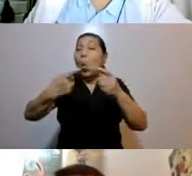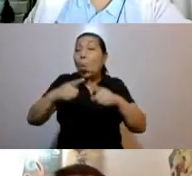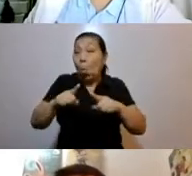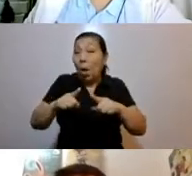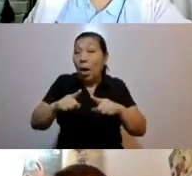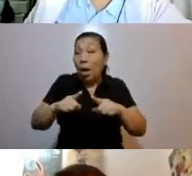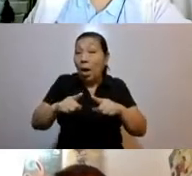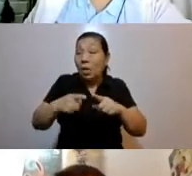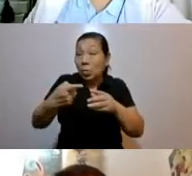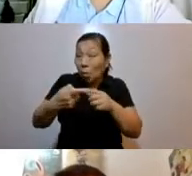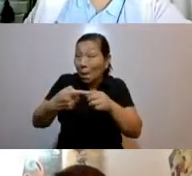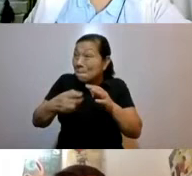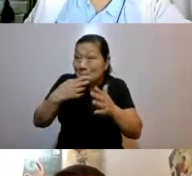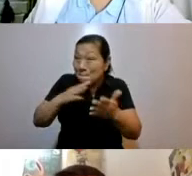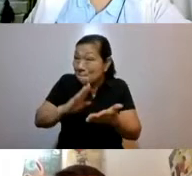fallas vasculares,